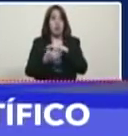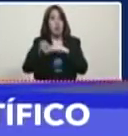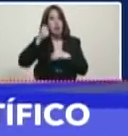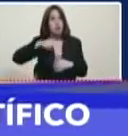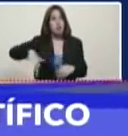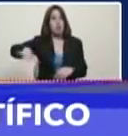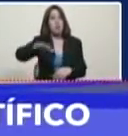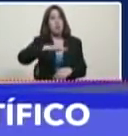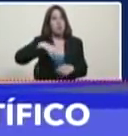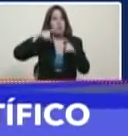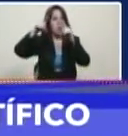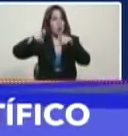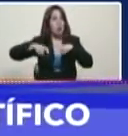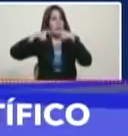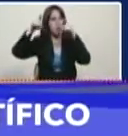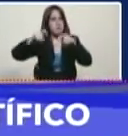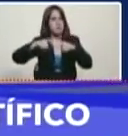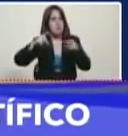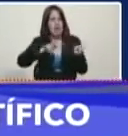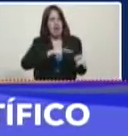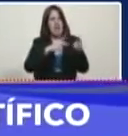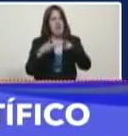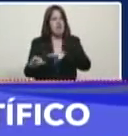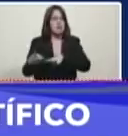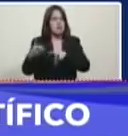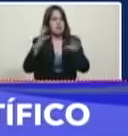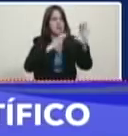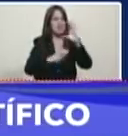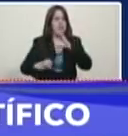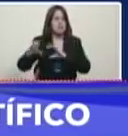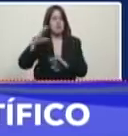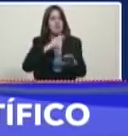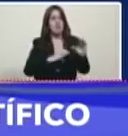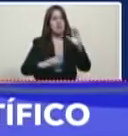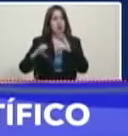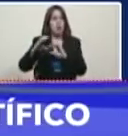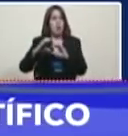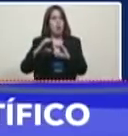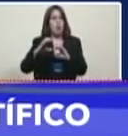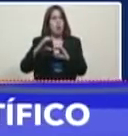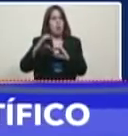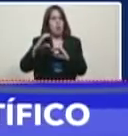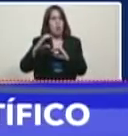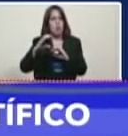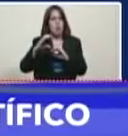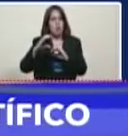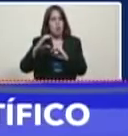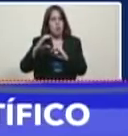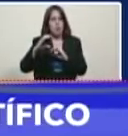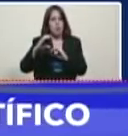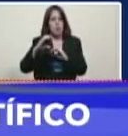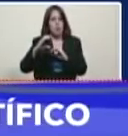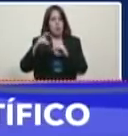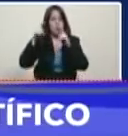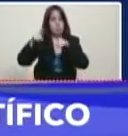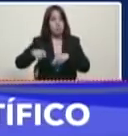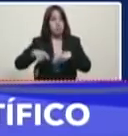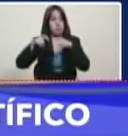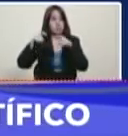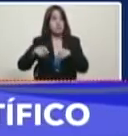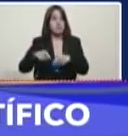llama Alianza Científico Campesina. Nació con una experiencia en el páramo de Mocuchíes con la red ProIMPA. Usted conoce a